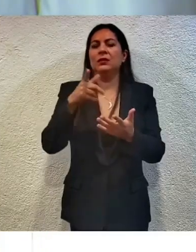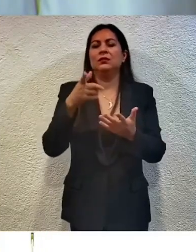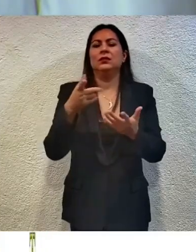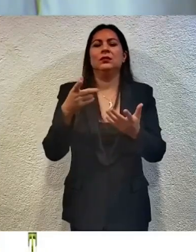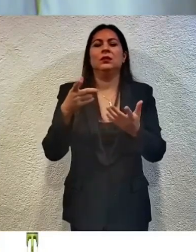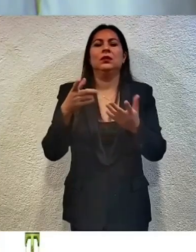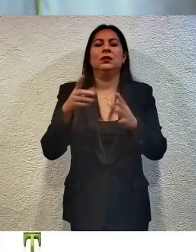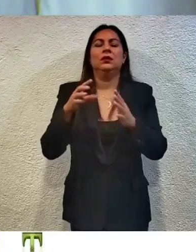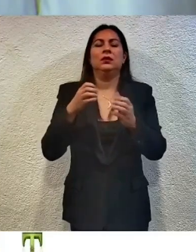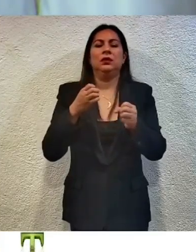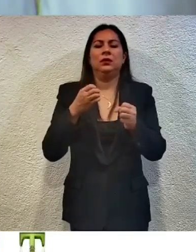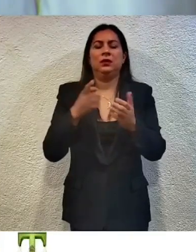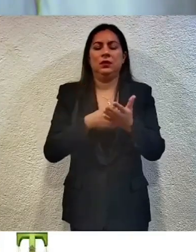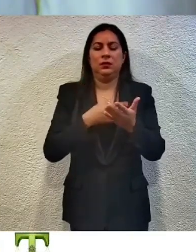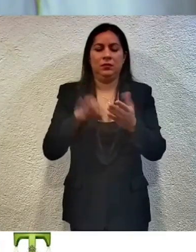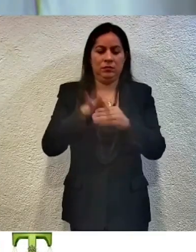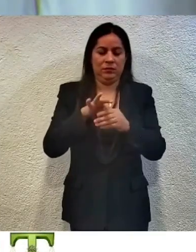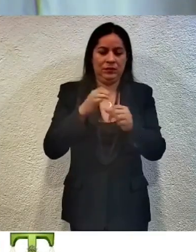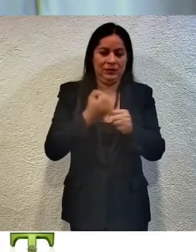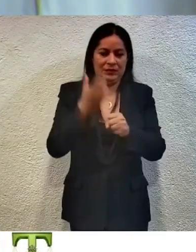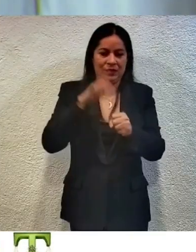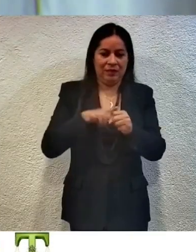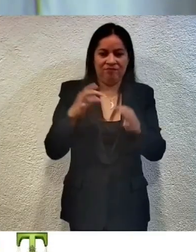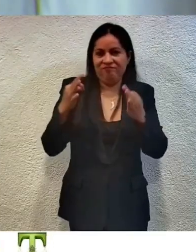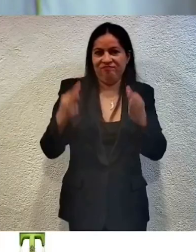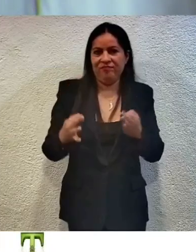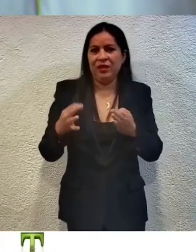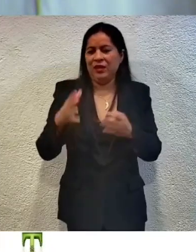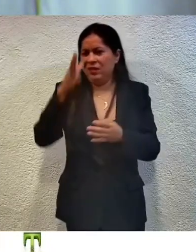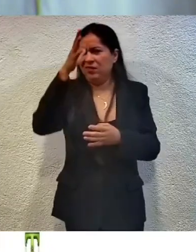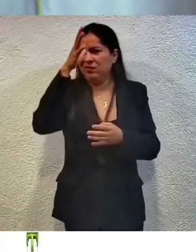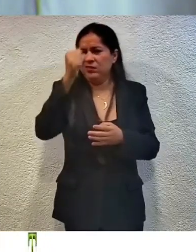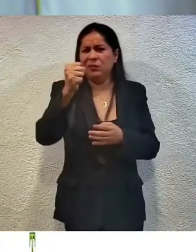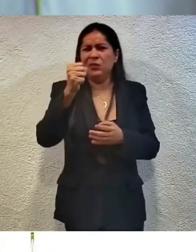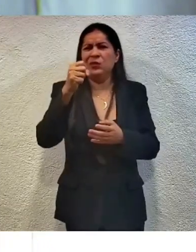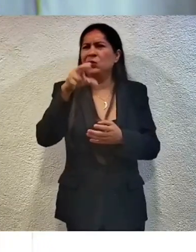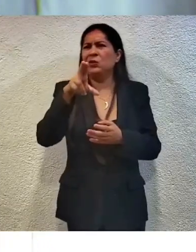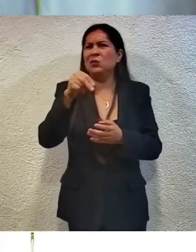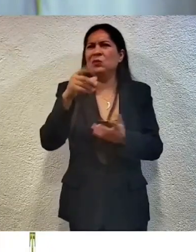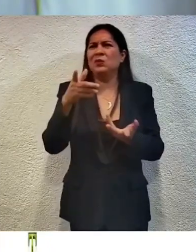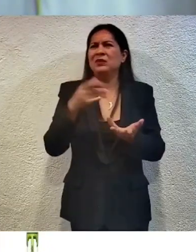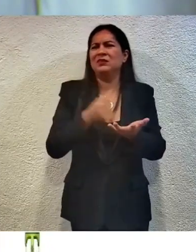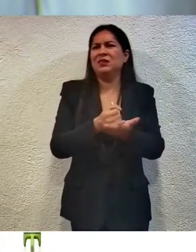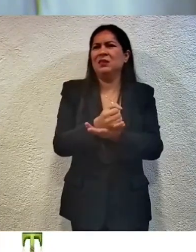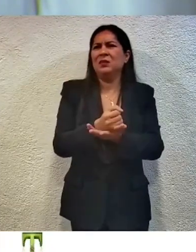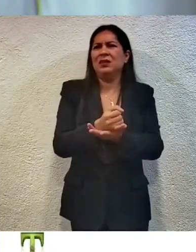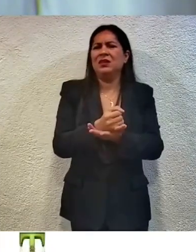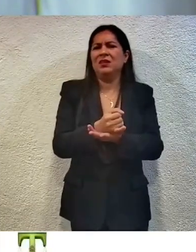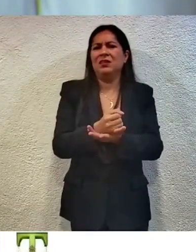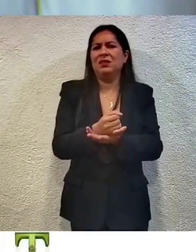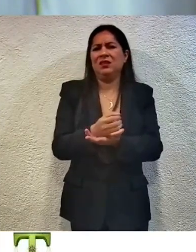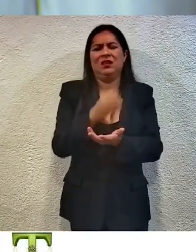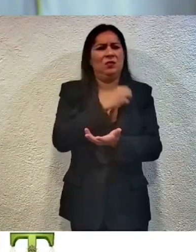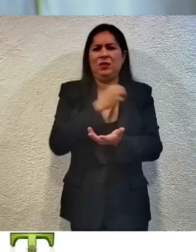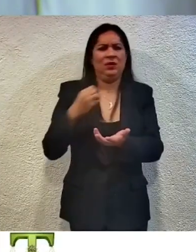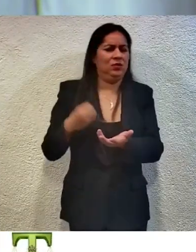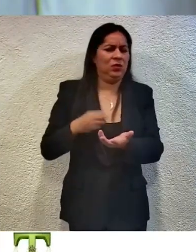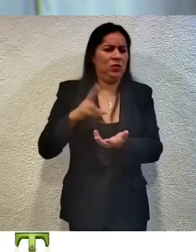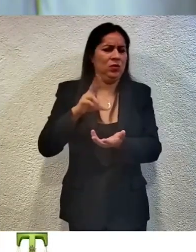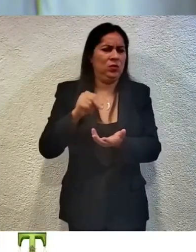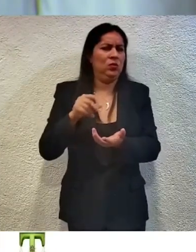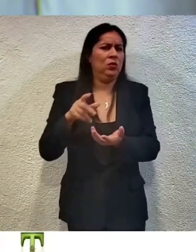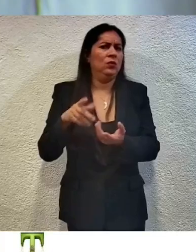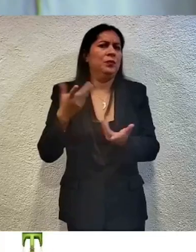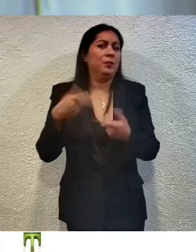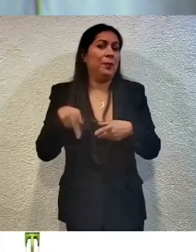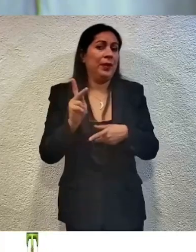votación estatal efectiva. El término no es determinante ni es obligatorio,